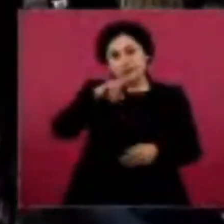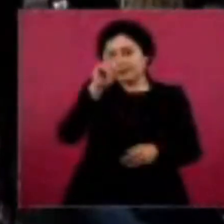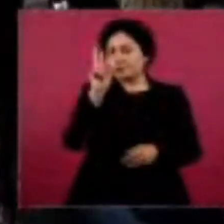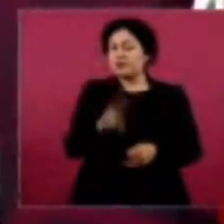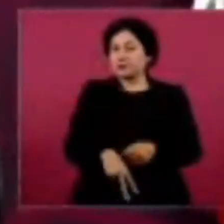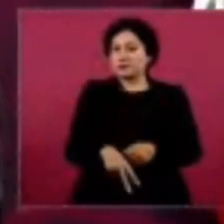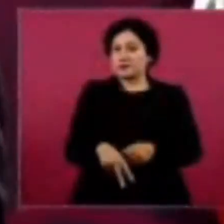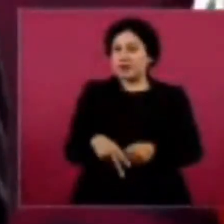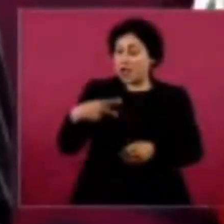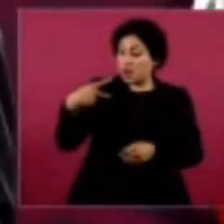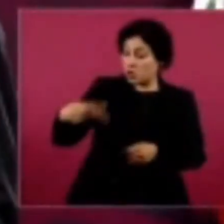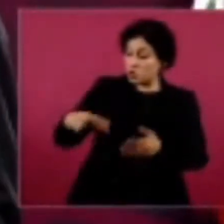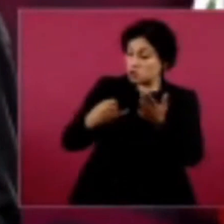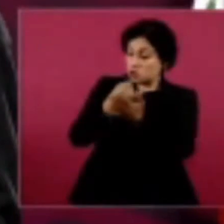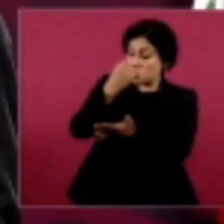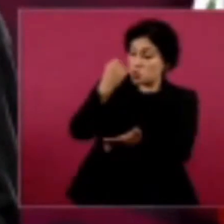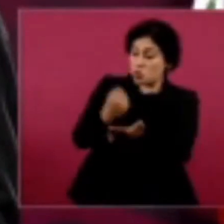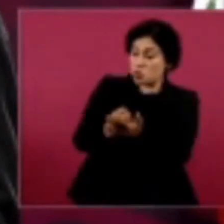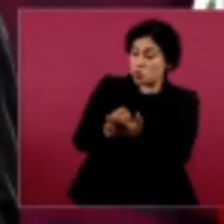en favor del pueblo.